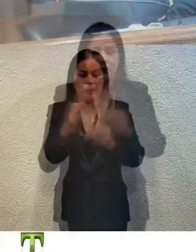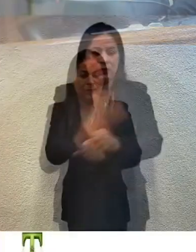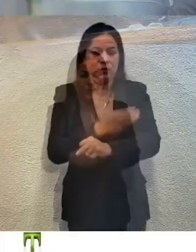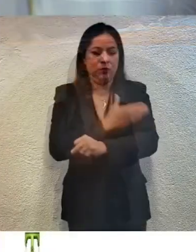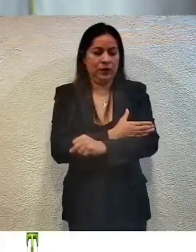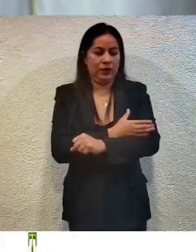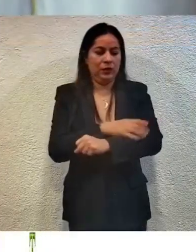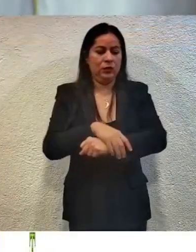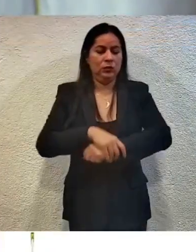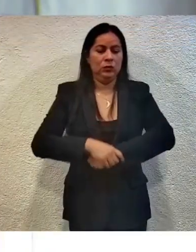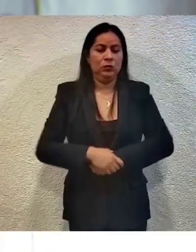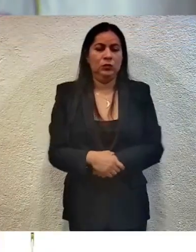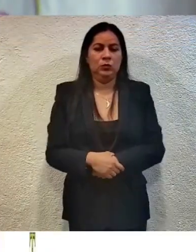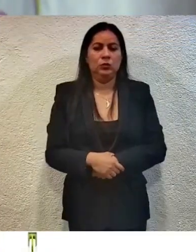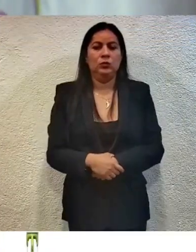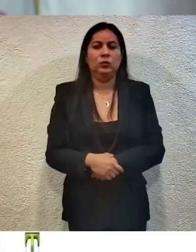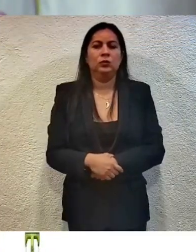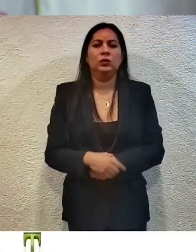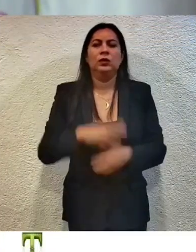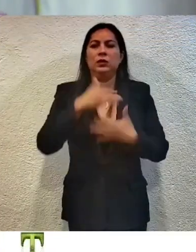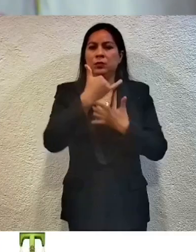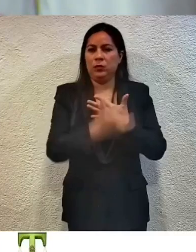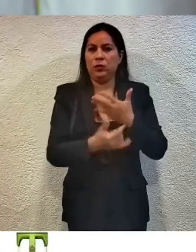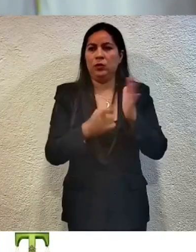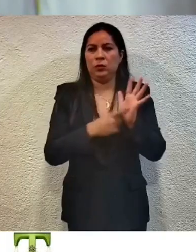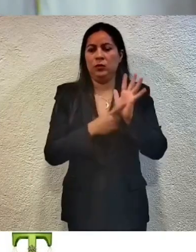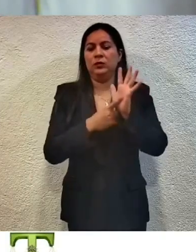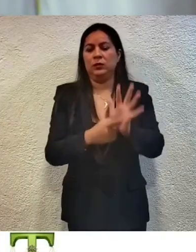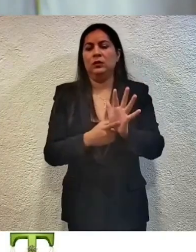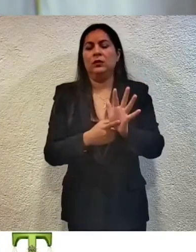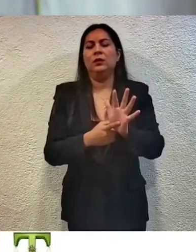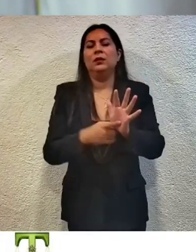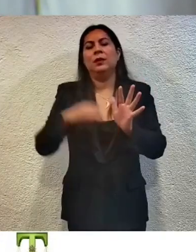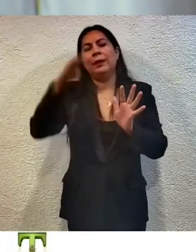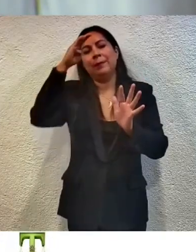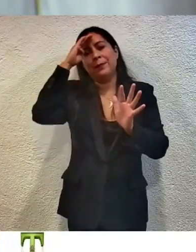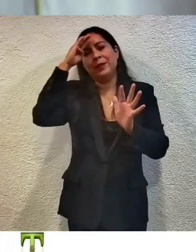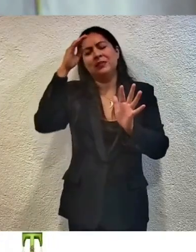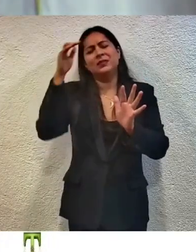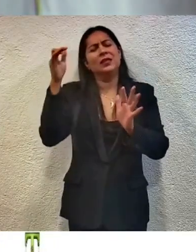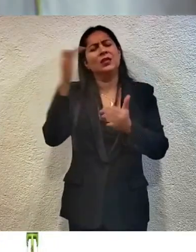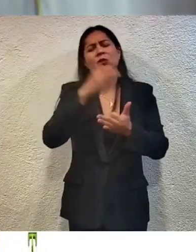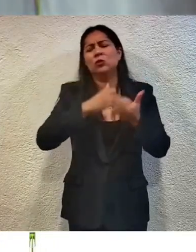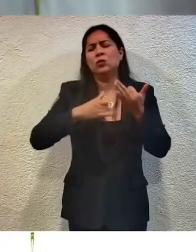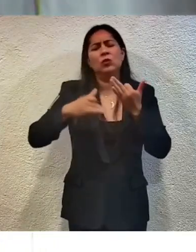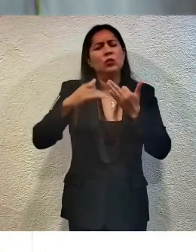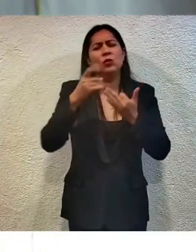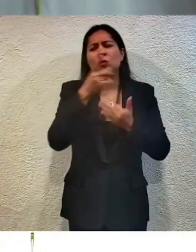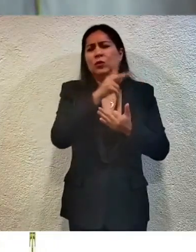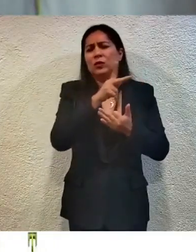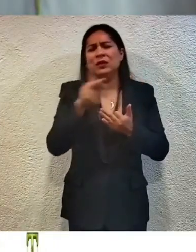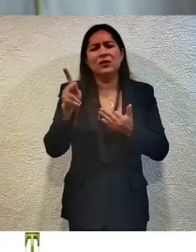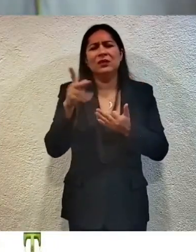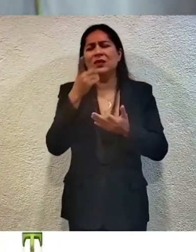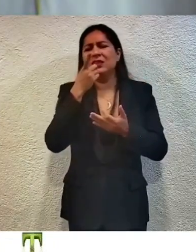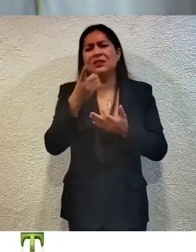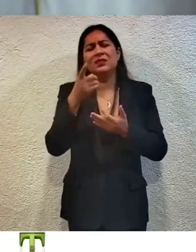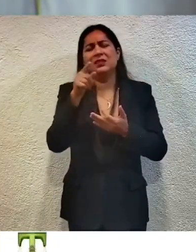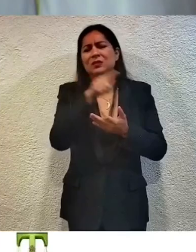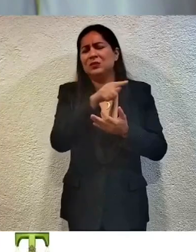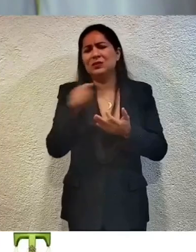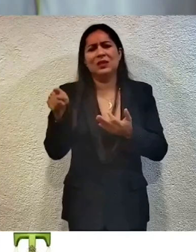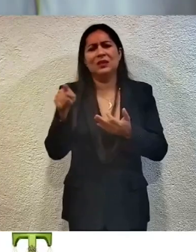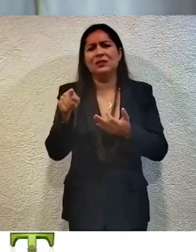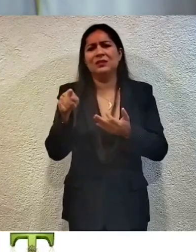que el proyecto que se presenta considera todo lo que ustedes están manifestando.